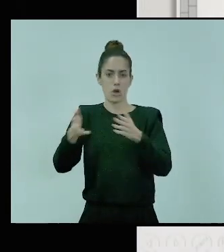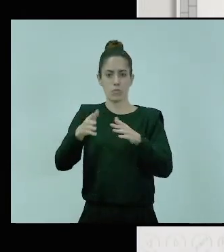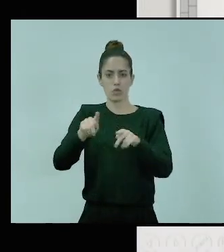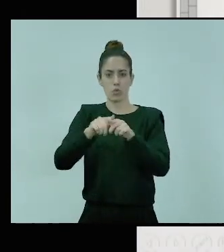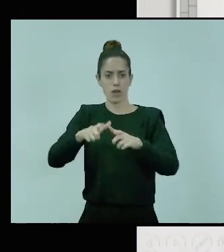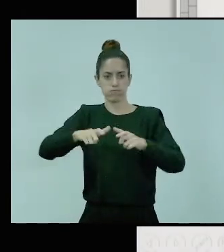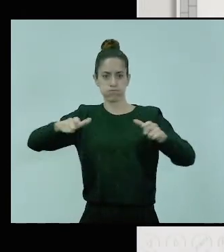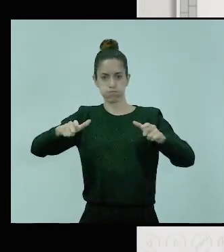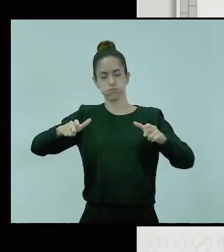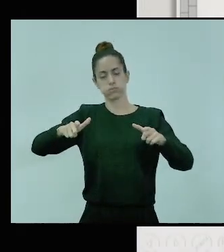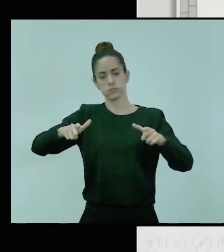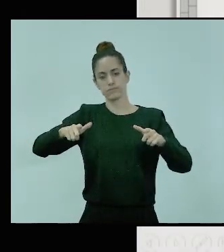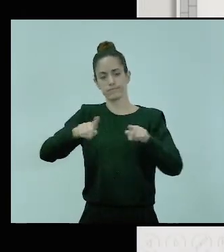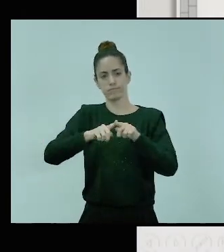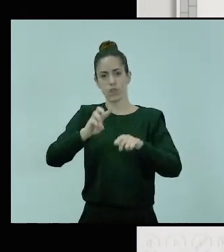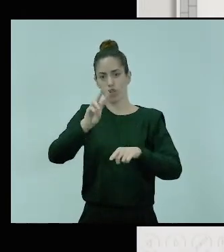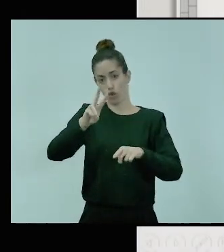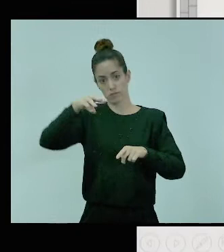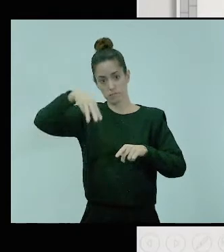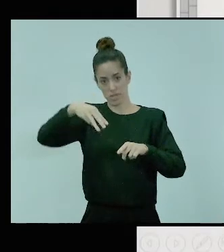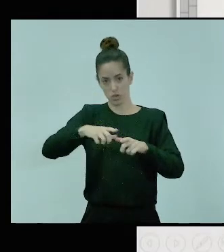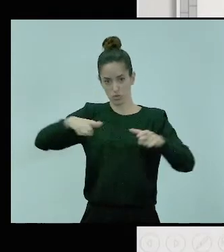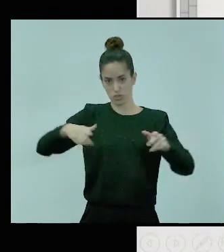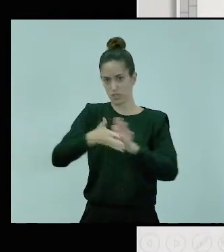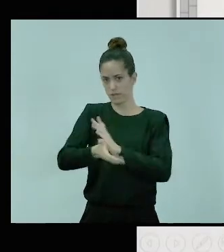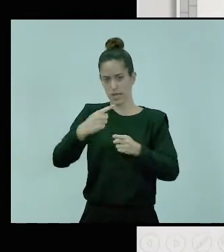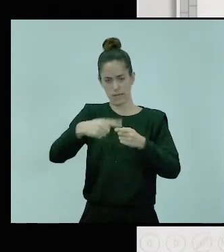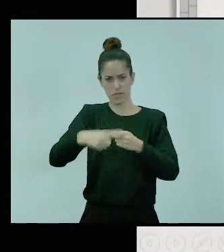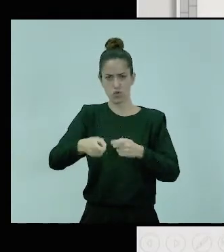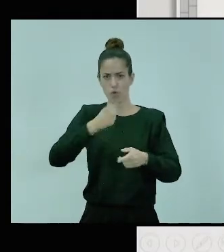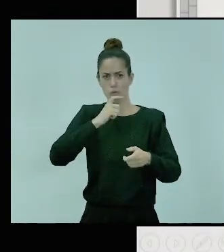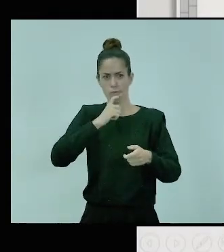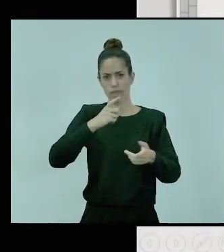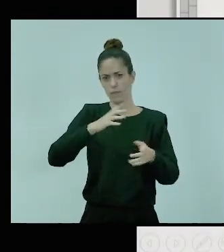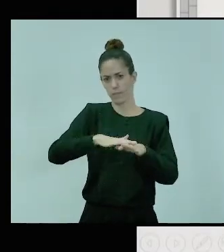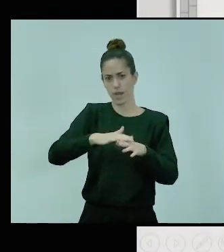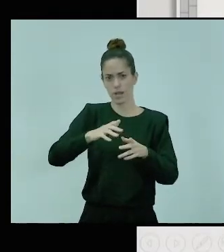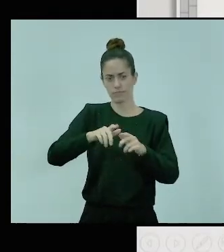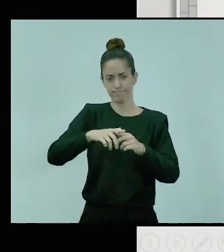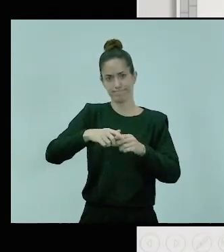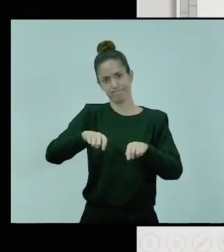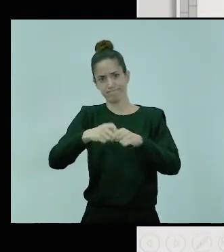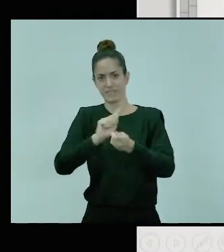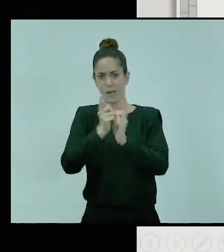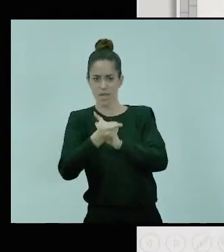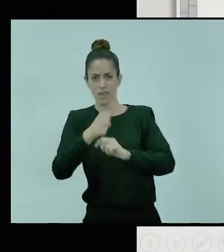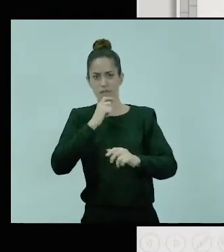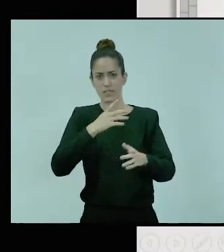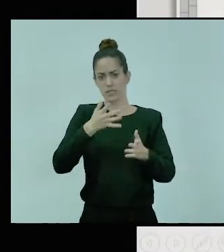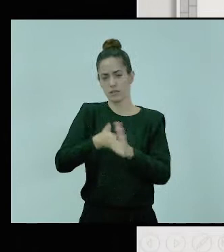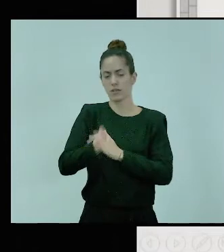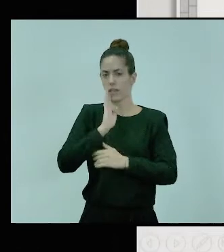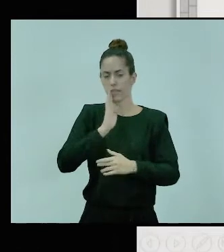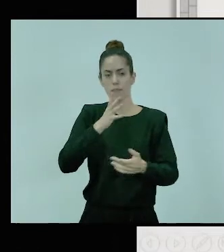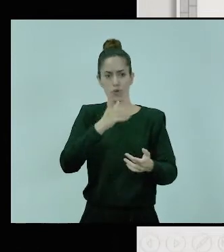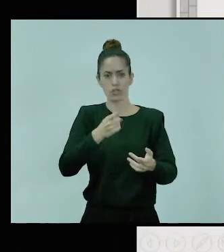una anchura cercana a los 2 metros, es un elemento muy difícil de deformar, lo cual nos estaba